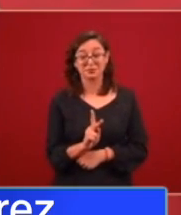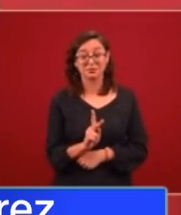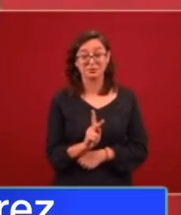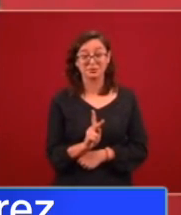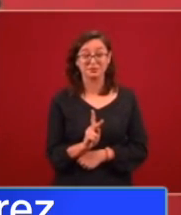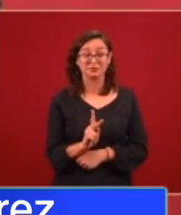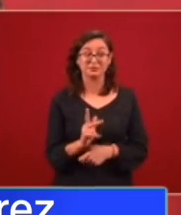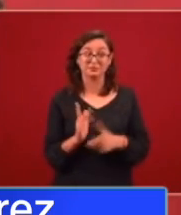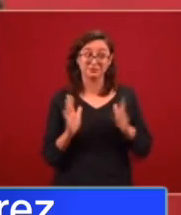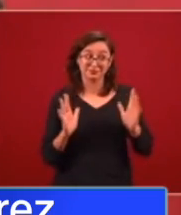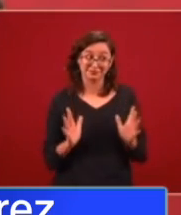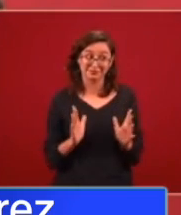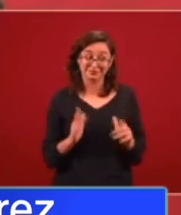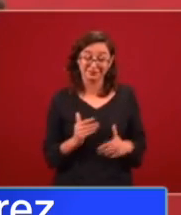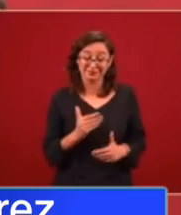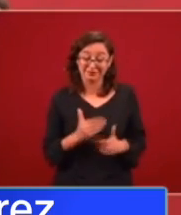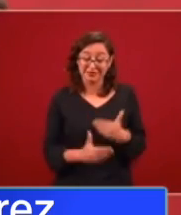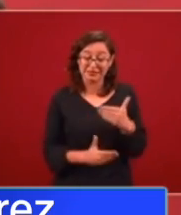ojalá y sean